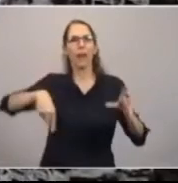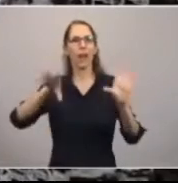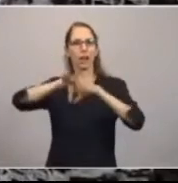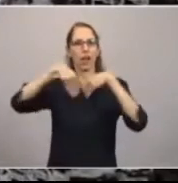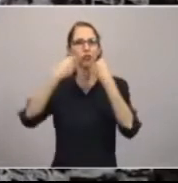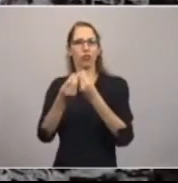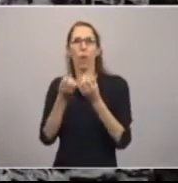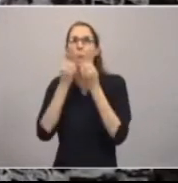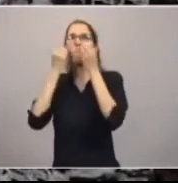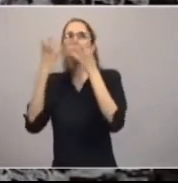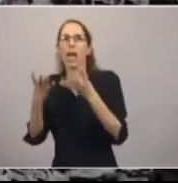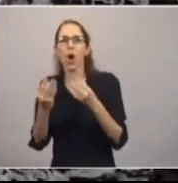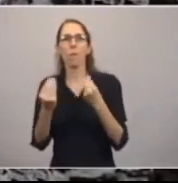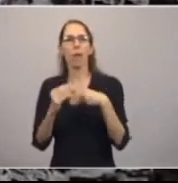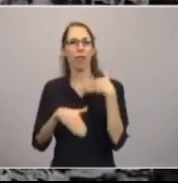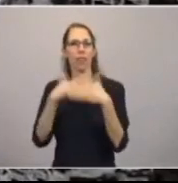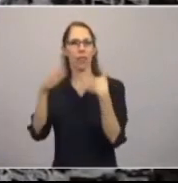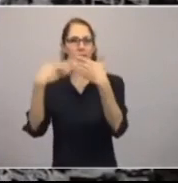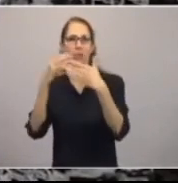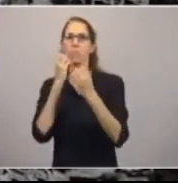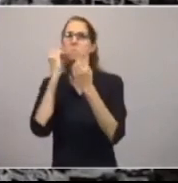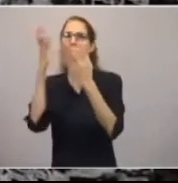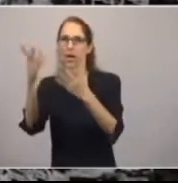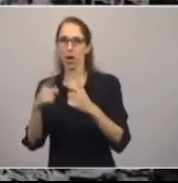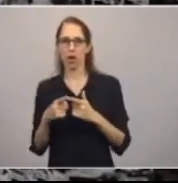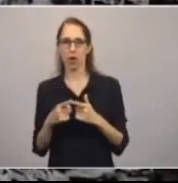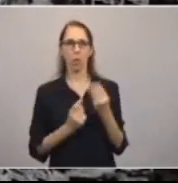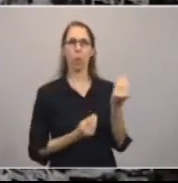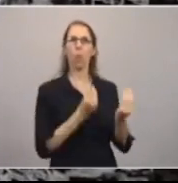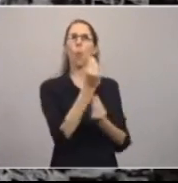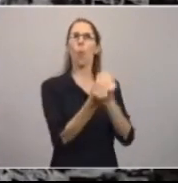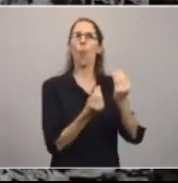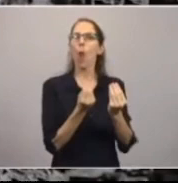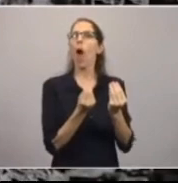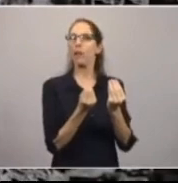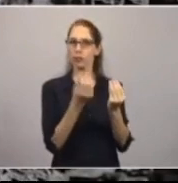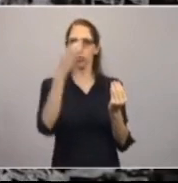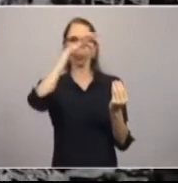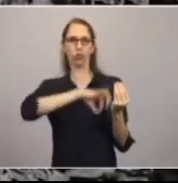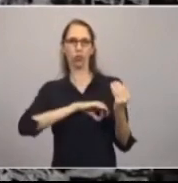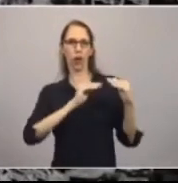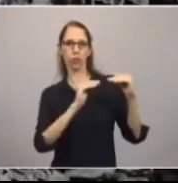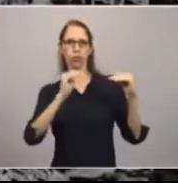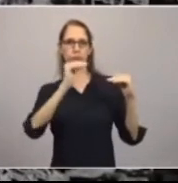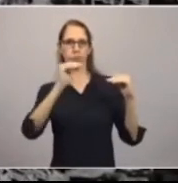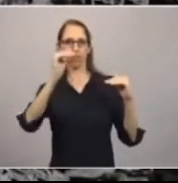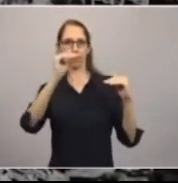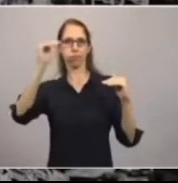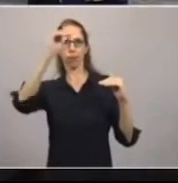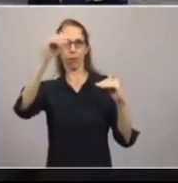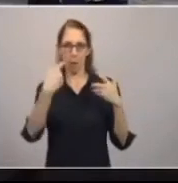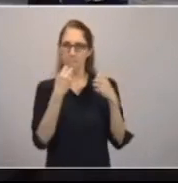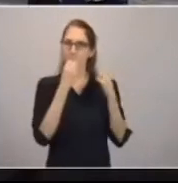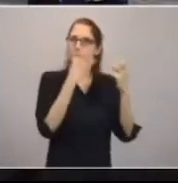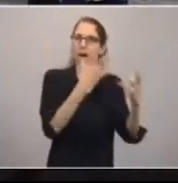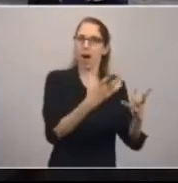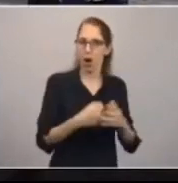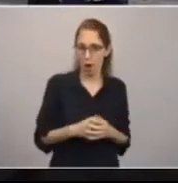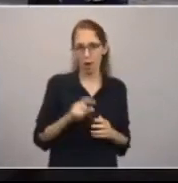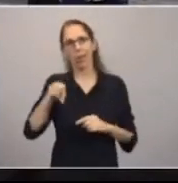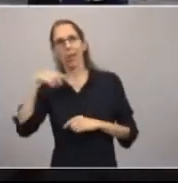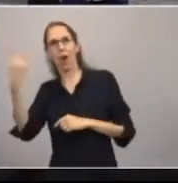de desarrollo, puestos industriales que son de más nivel salarial y con más protección que lo que ocurre en otras